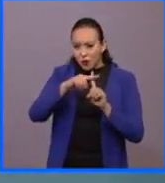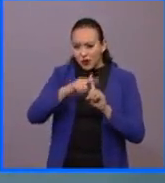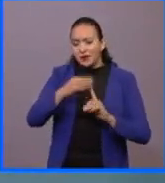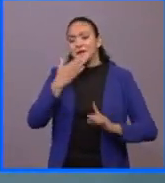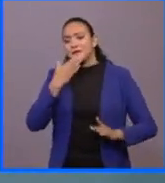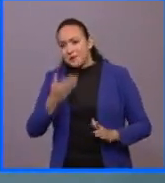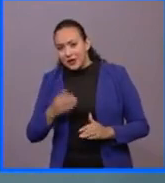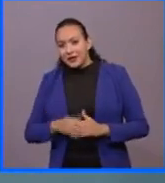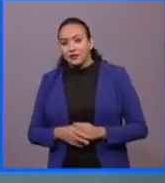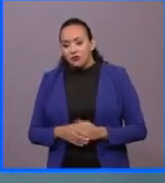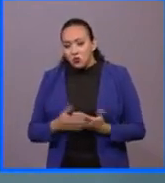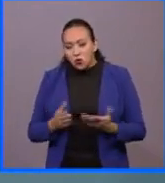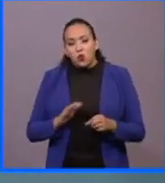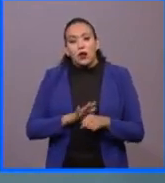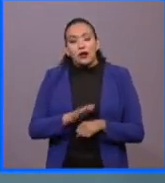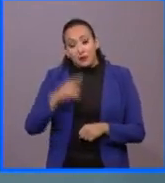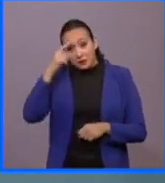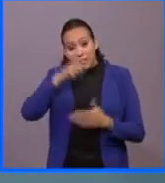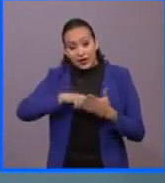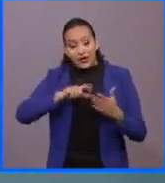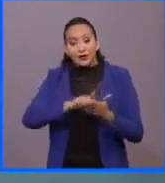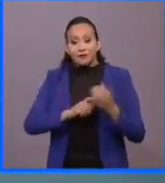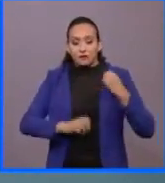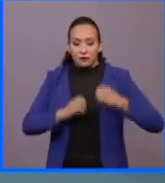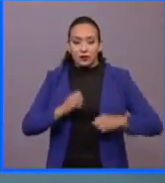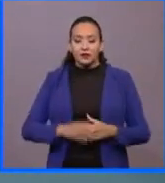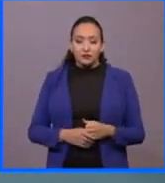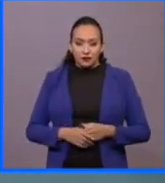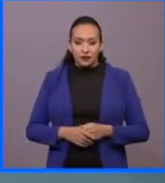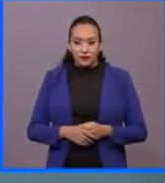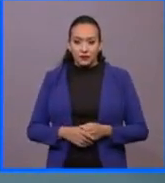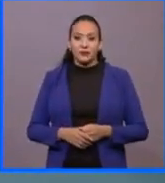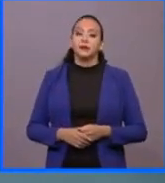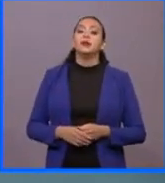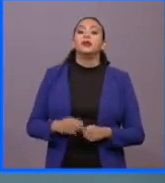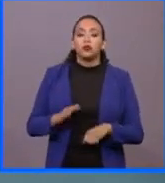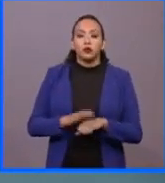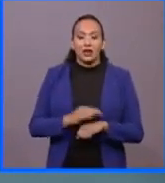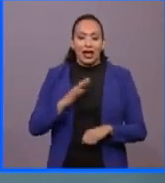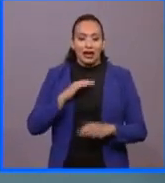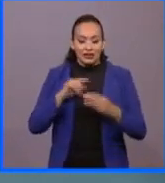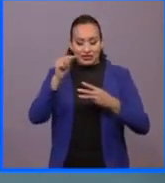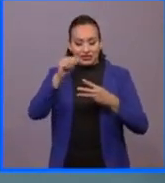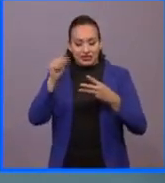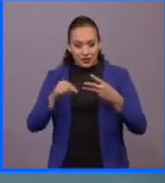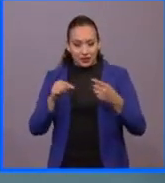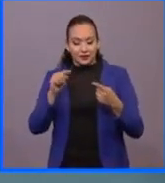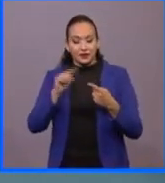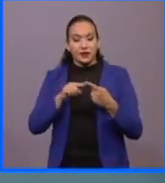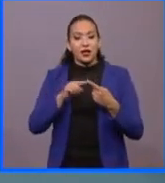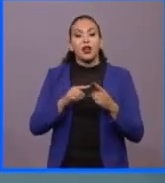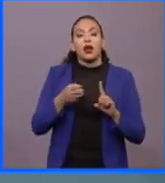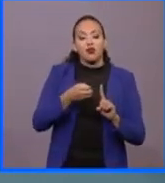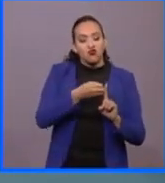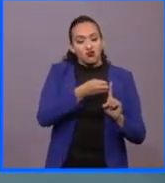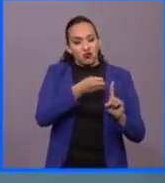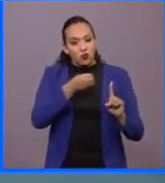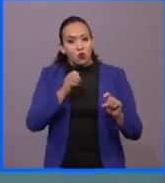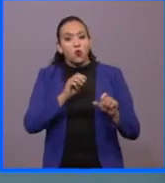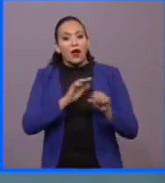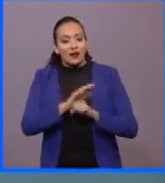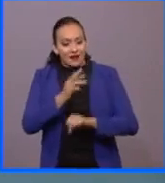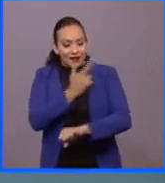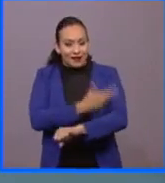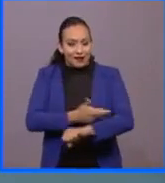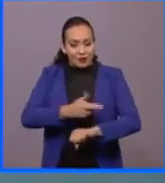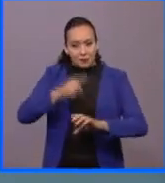plazo la implementación de la reforma judicial. Lo anterior basado en 3 ejes: la estructura orgánica, es decir, el